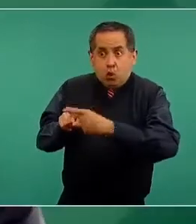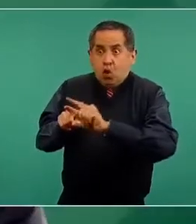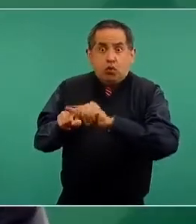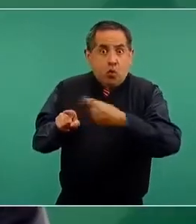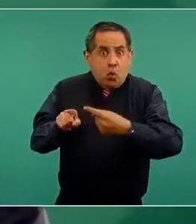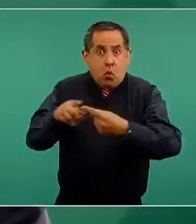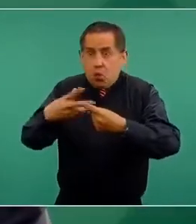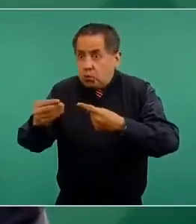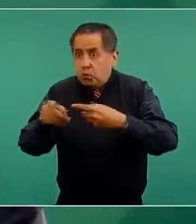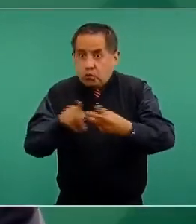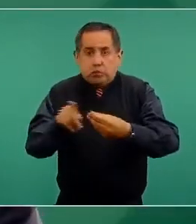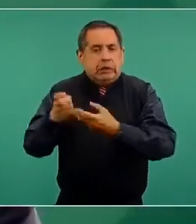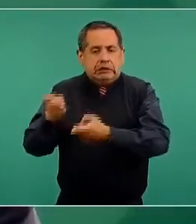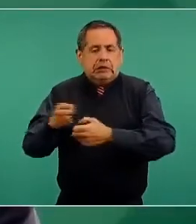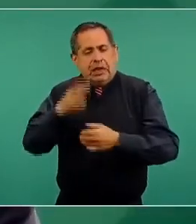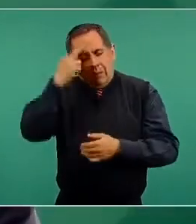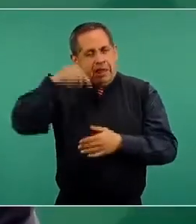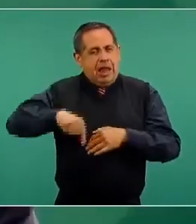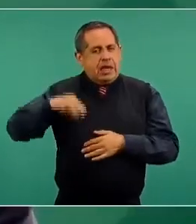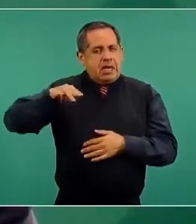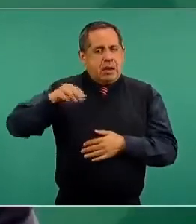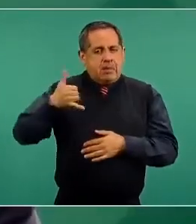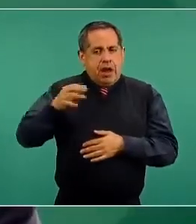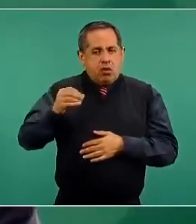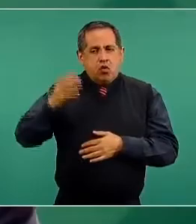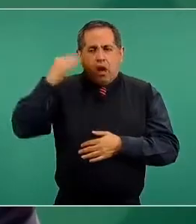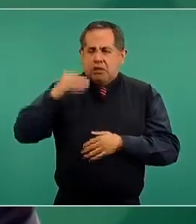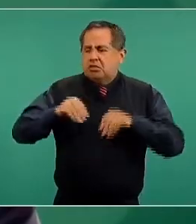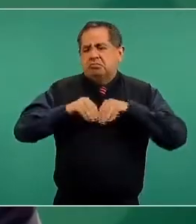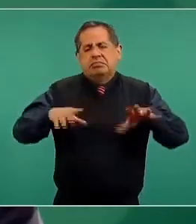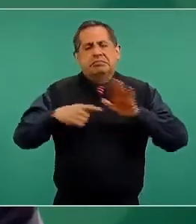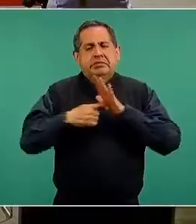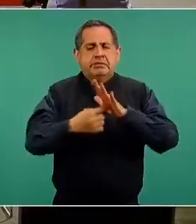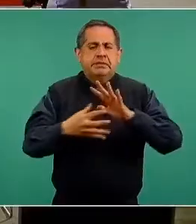lo presentamos en esta conferencia de prensa en su momento,